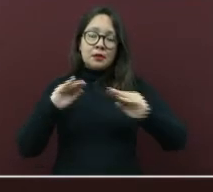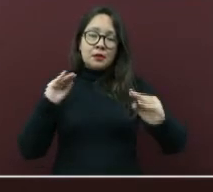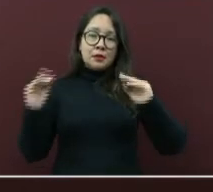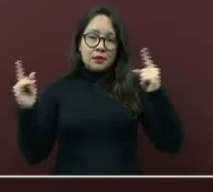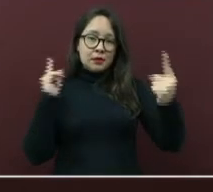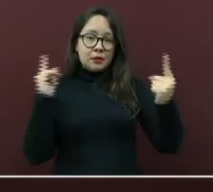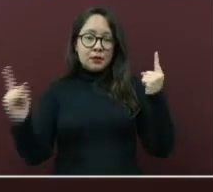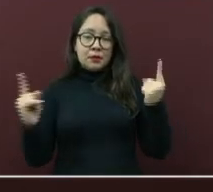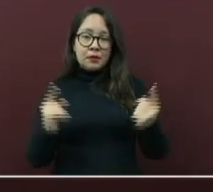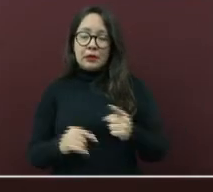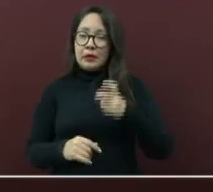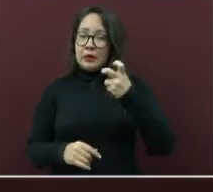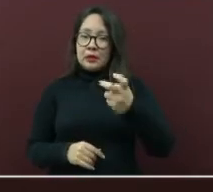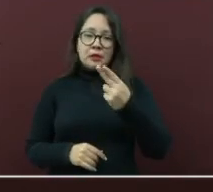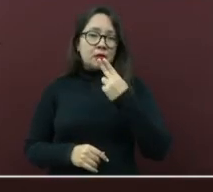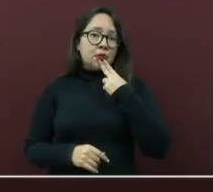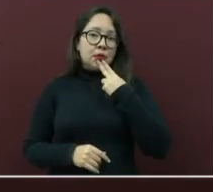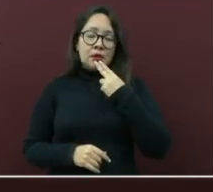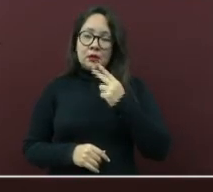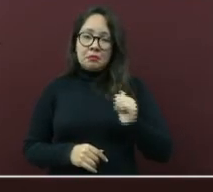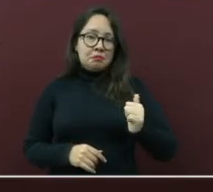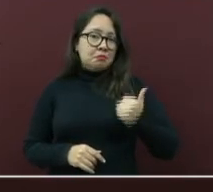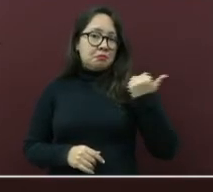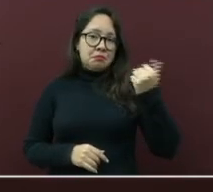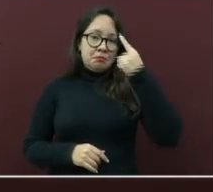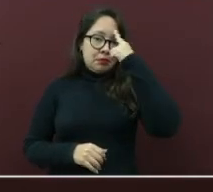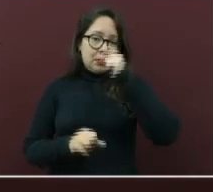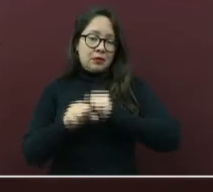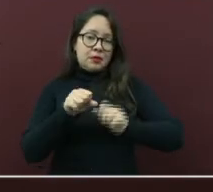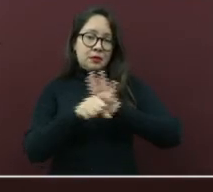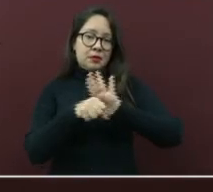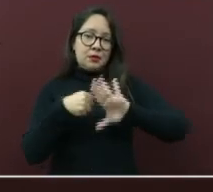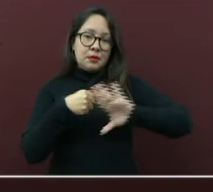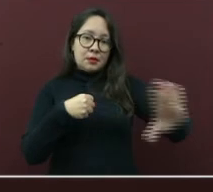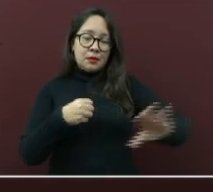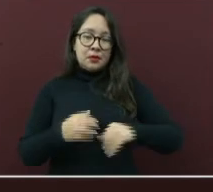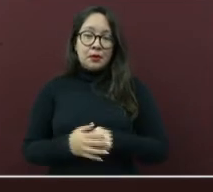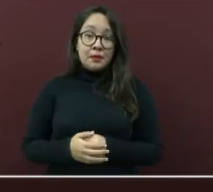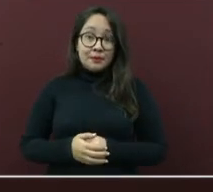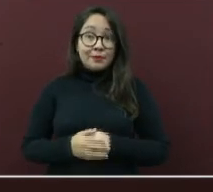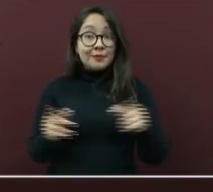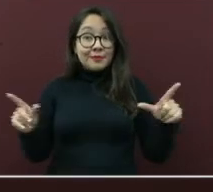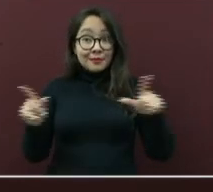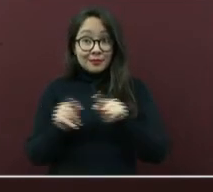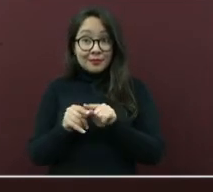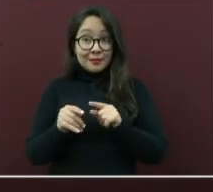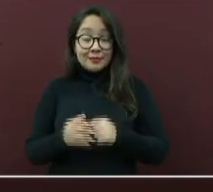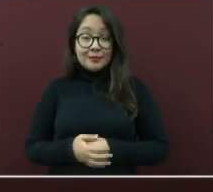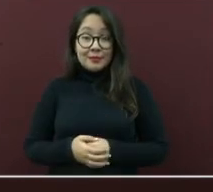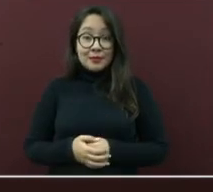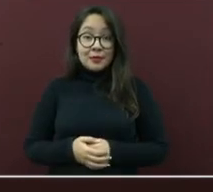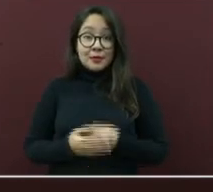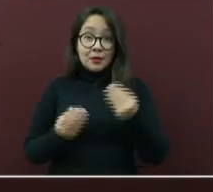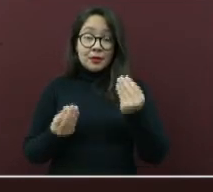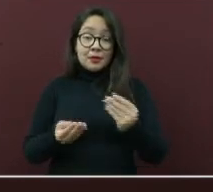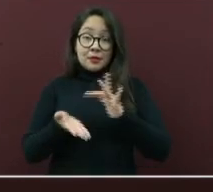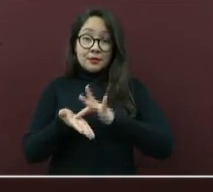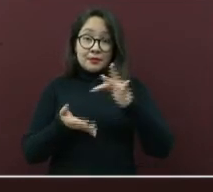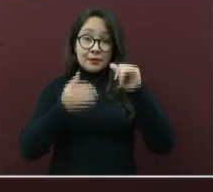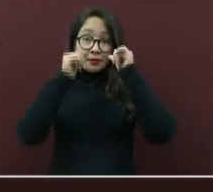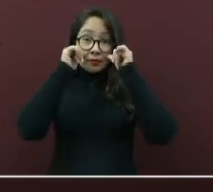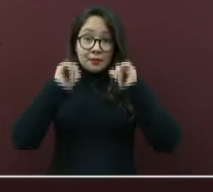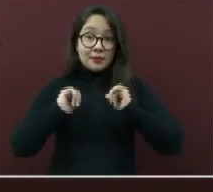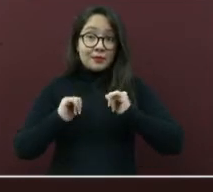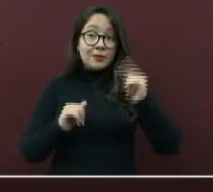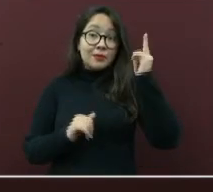arma tan útil contra el coronavirus que estas medidas de protección por hoy es todo muchísimas gracias por su atención